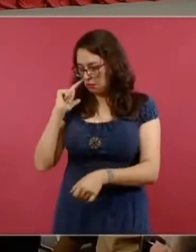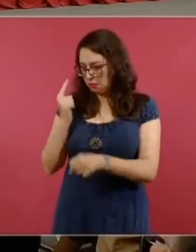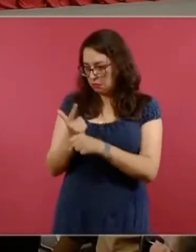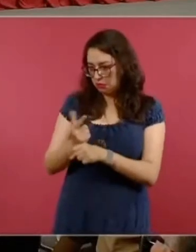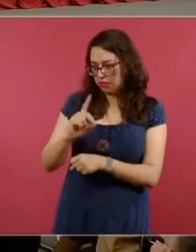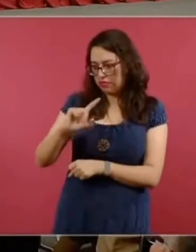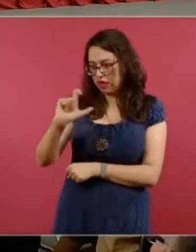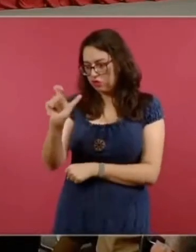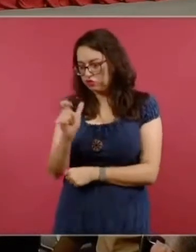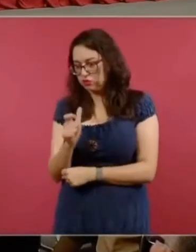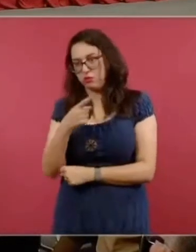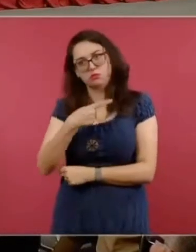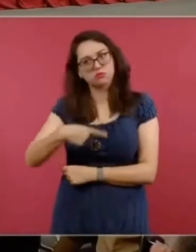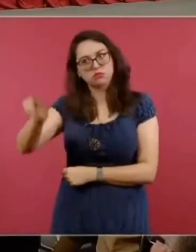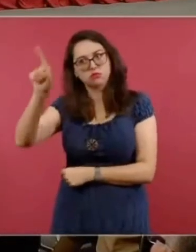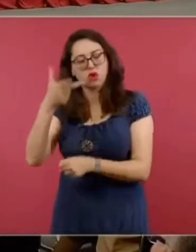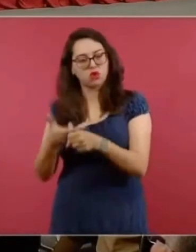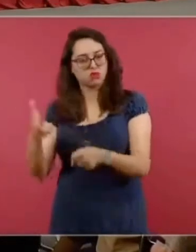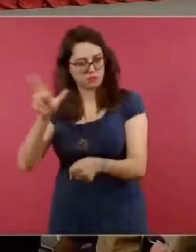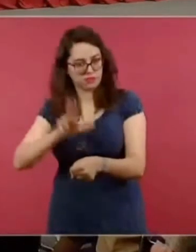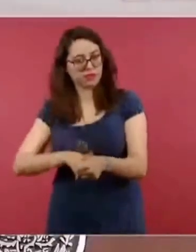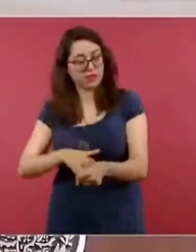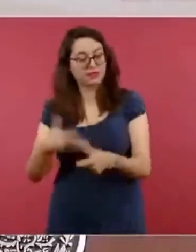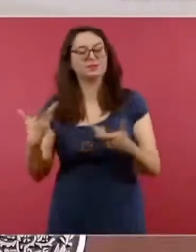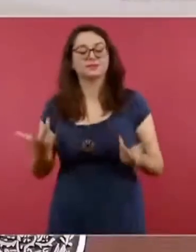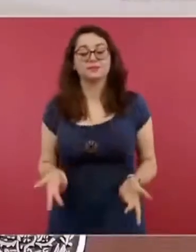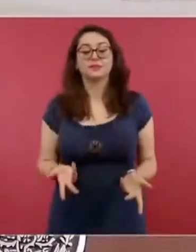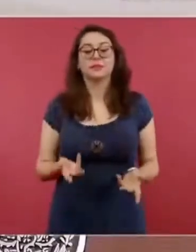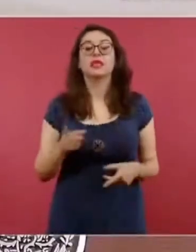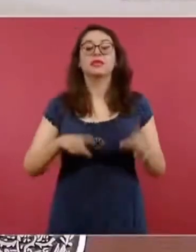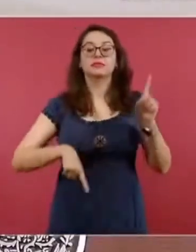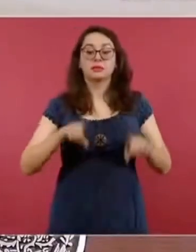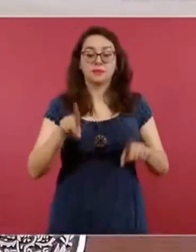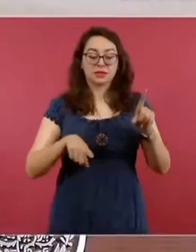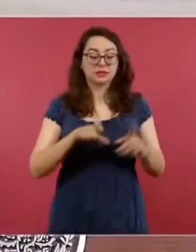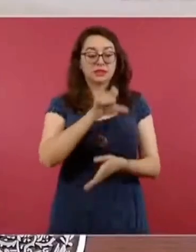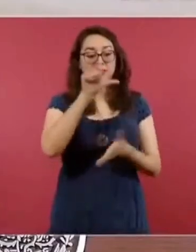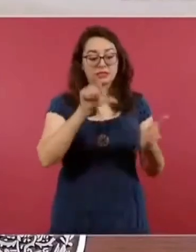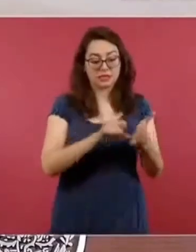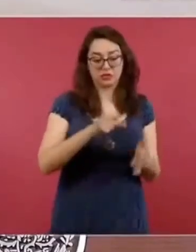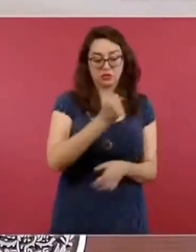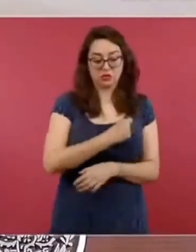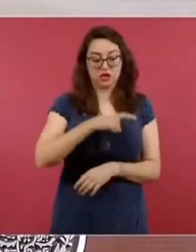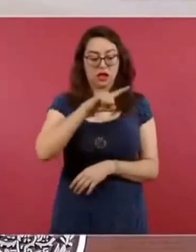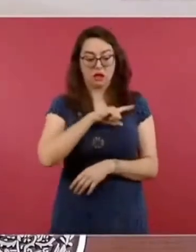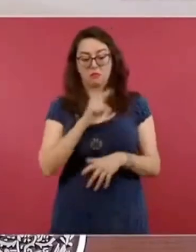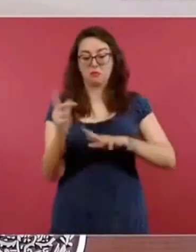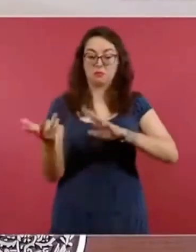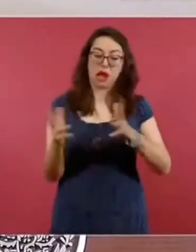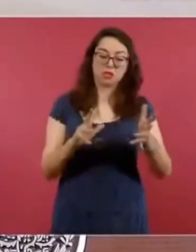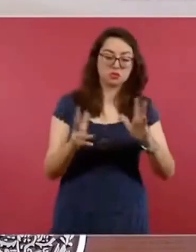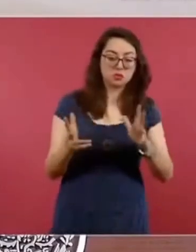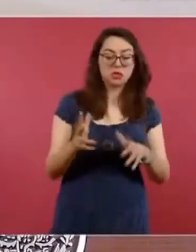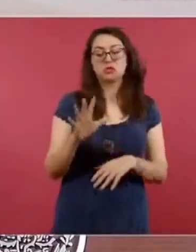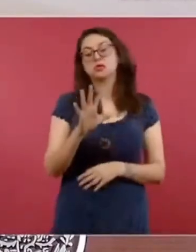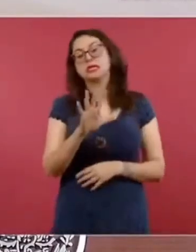de salud, cada uno de ellos, según el número, según su tamaño, atienden en localidades donde viven entre 500 y